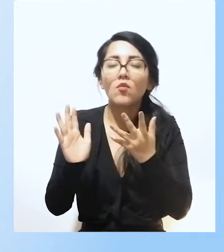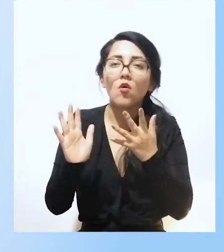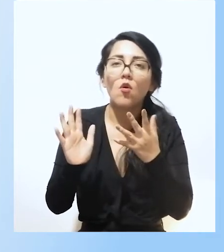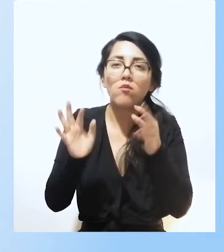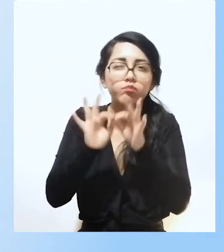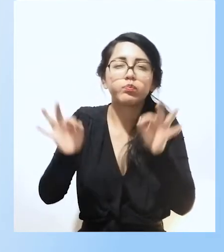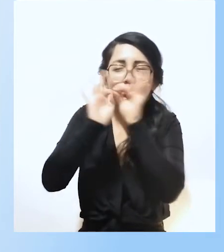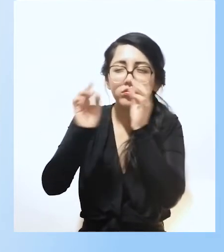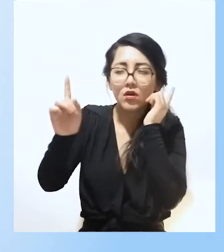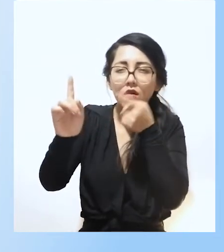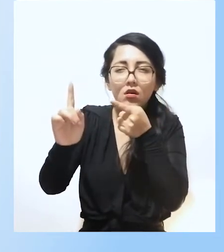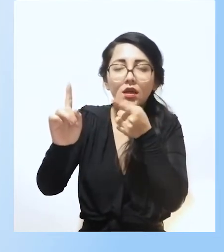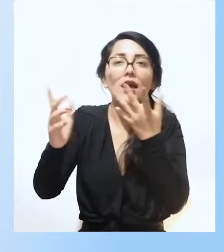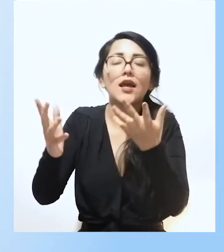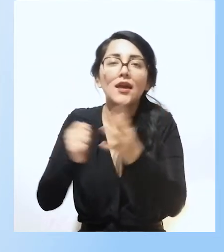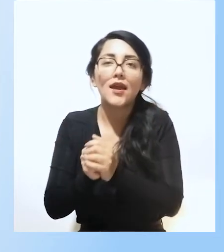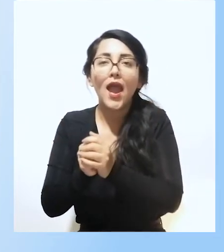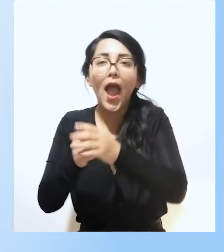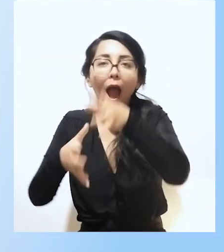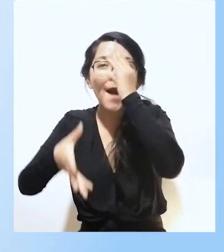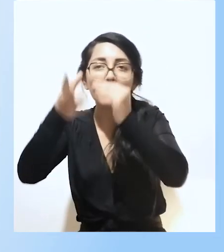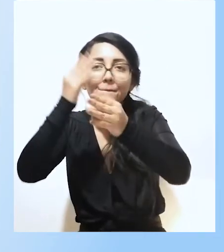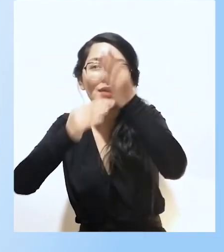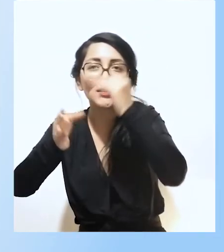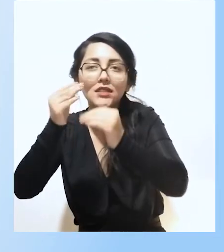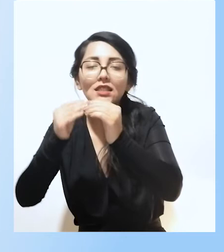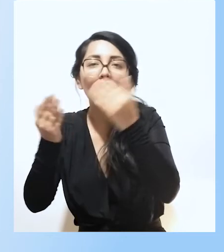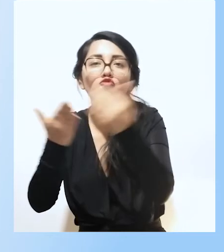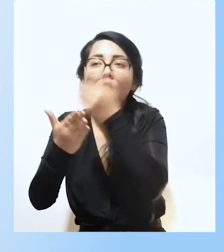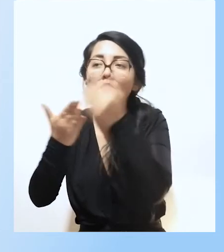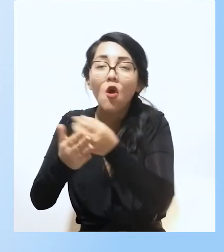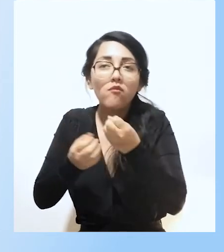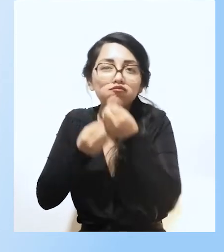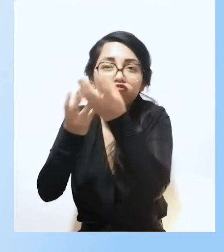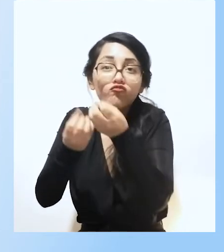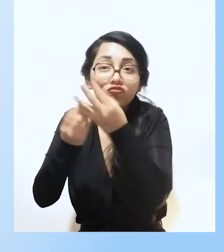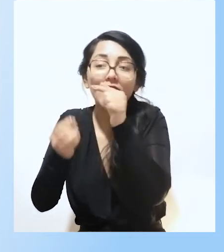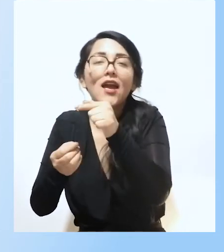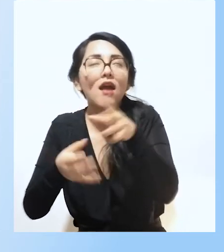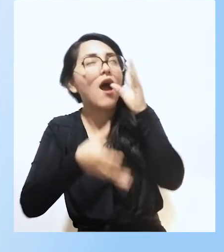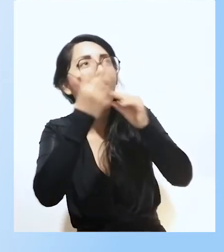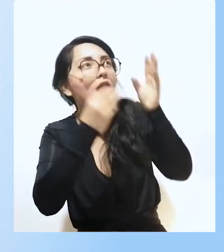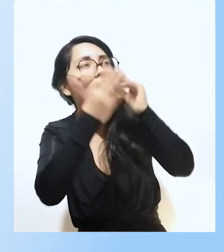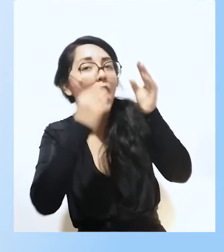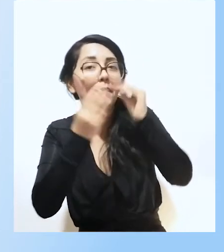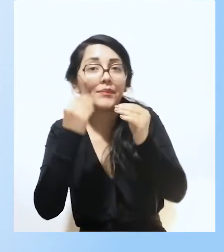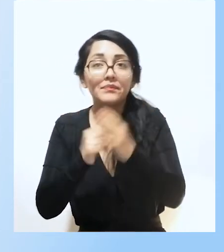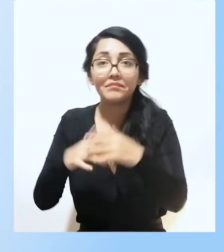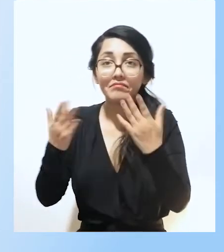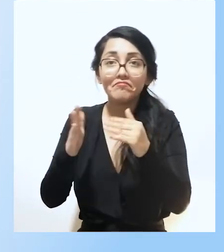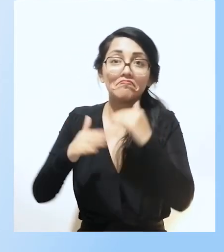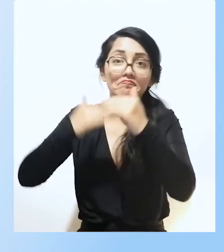aprendizajes, reducir las lagunas de aprendizaje causadas por el hecho de estar enfermo y hospitalizado y, por